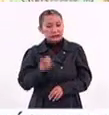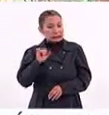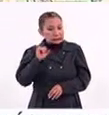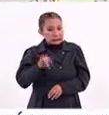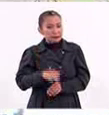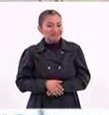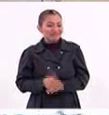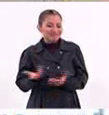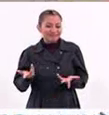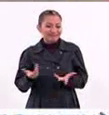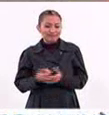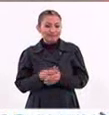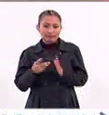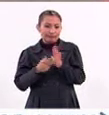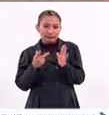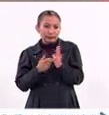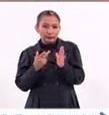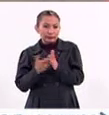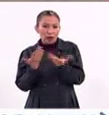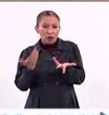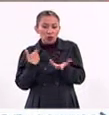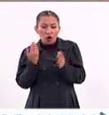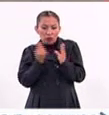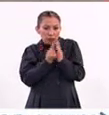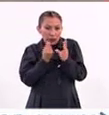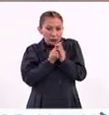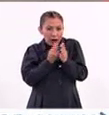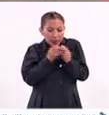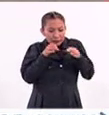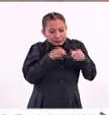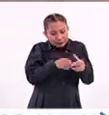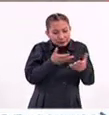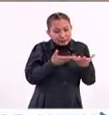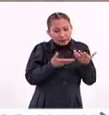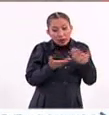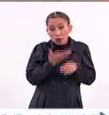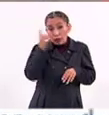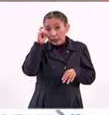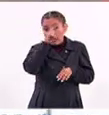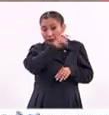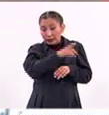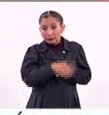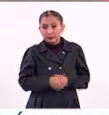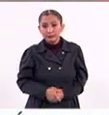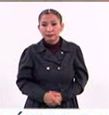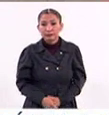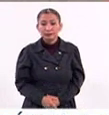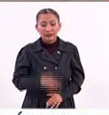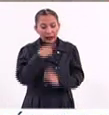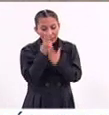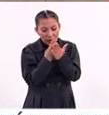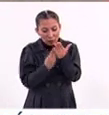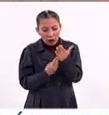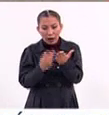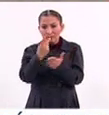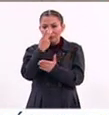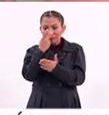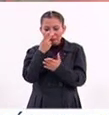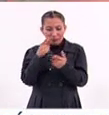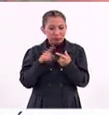bueno, muchas veces pasó en la intimidad, porque esto pues es muy difícil todavía, ¿no? Dibujar un